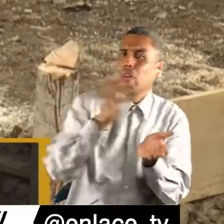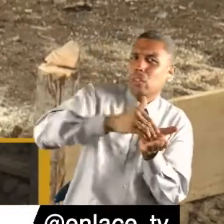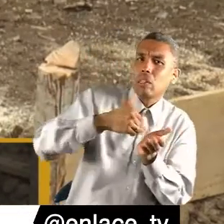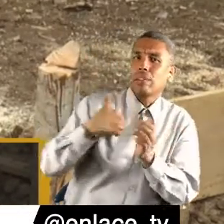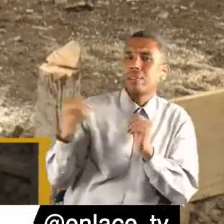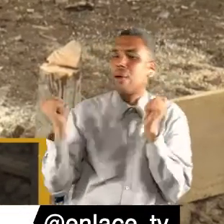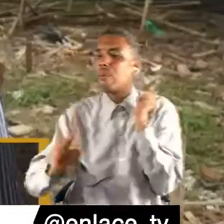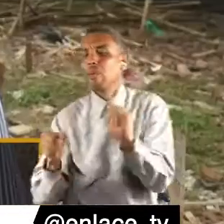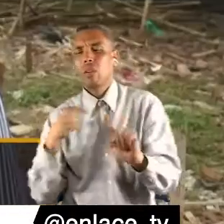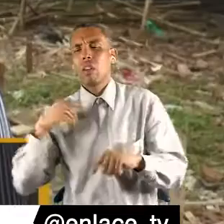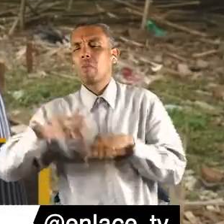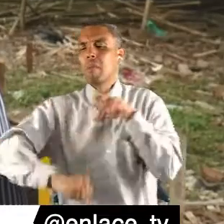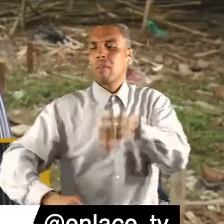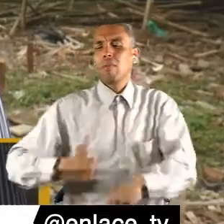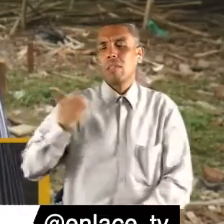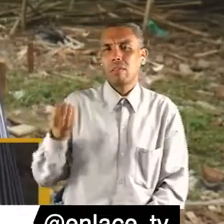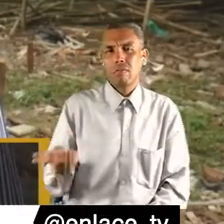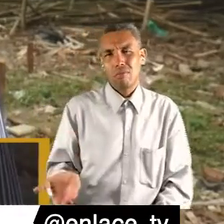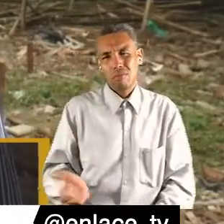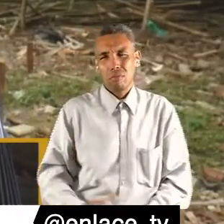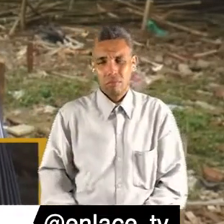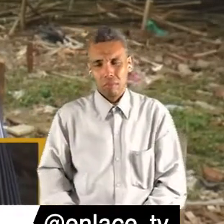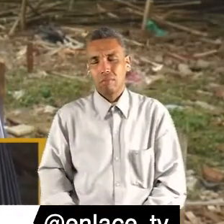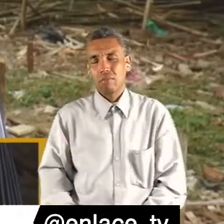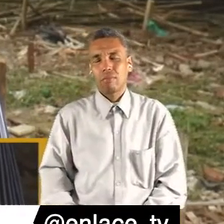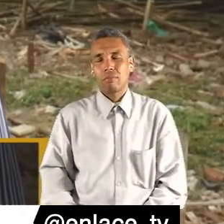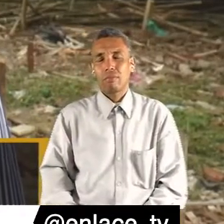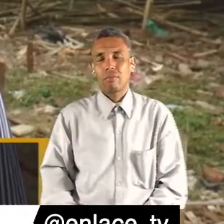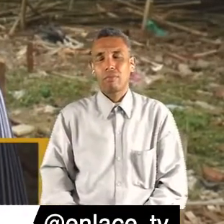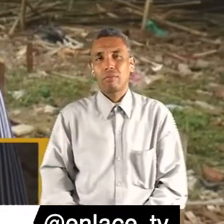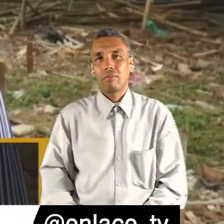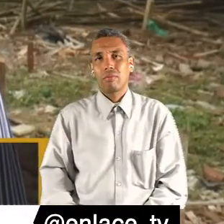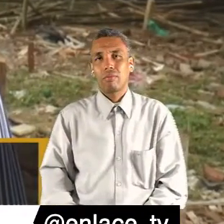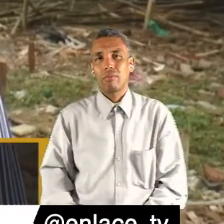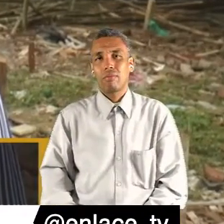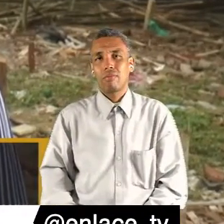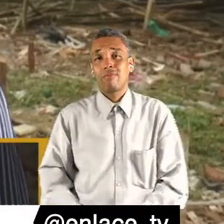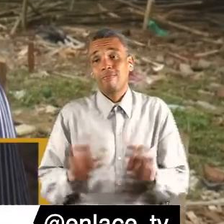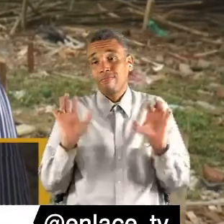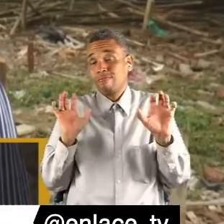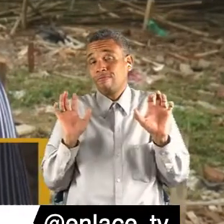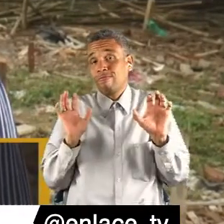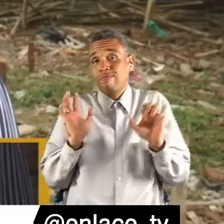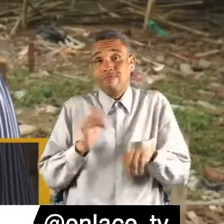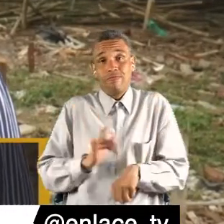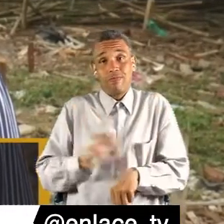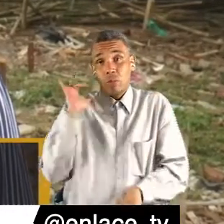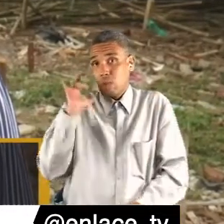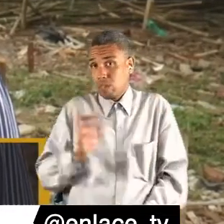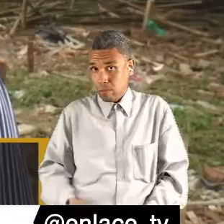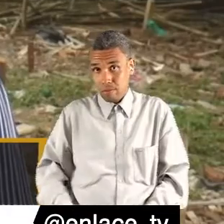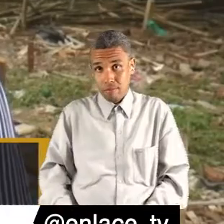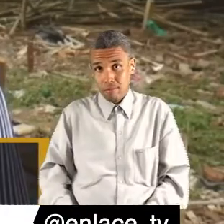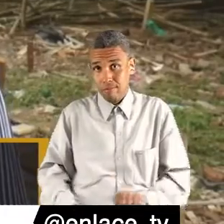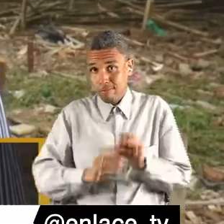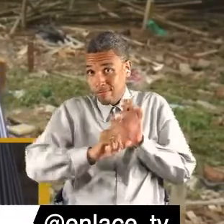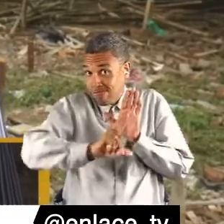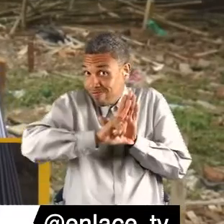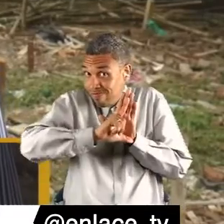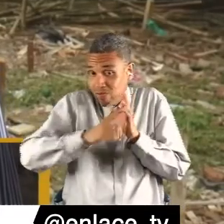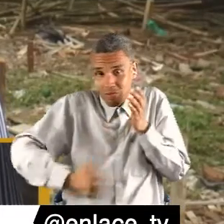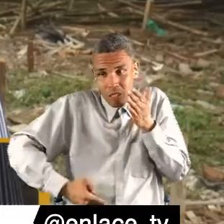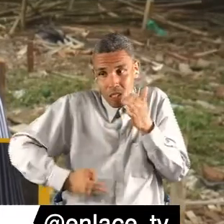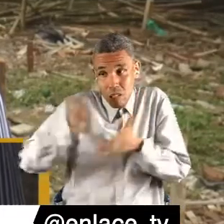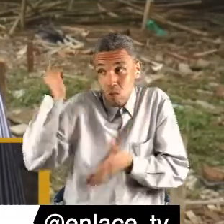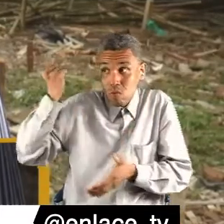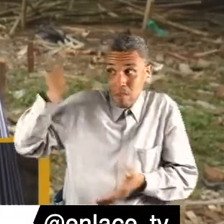que les resorta la conjuración de este flagelo, pues proceder de manera flagrante, de manera diligente, inmediata,